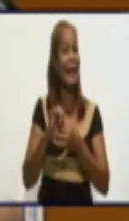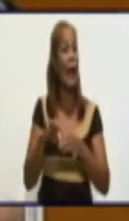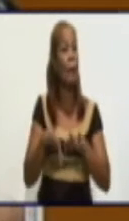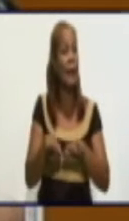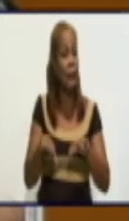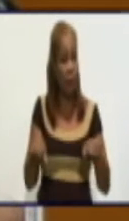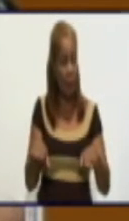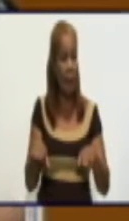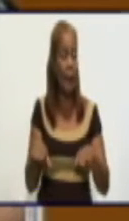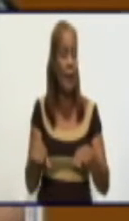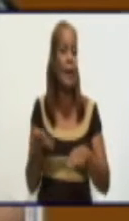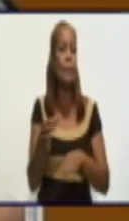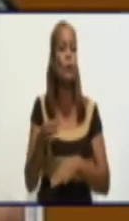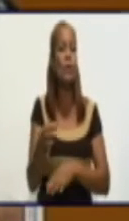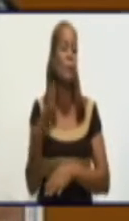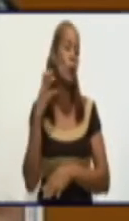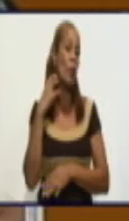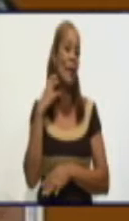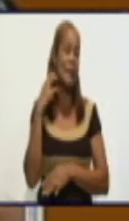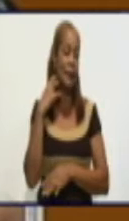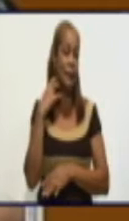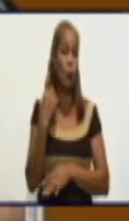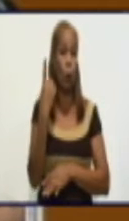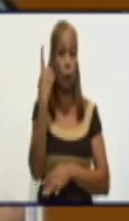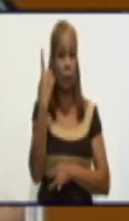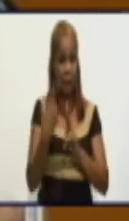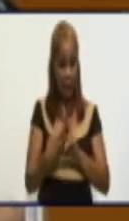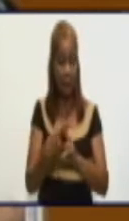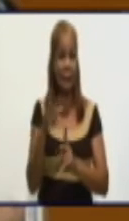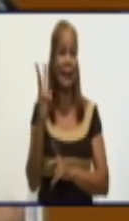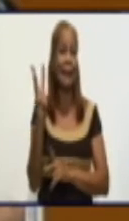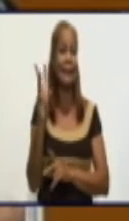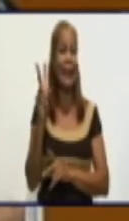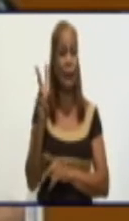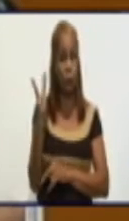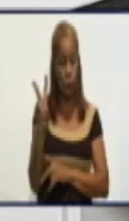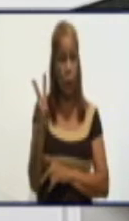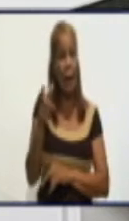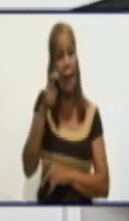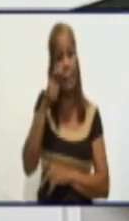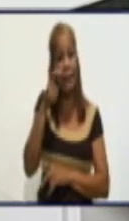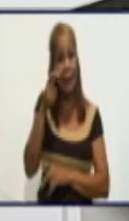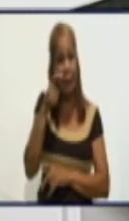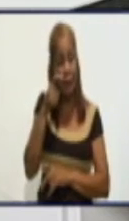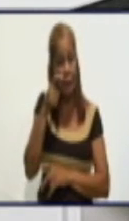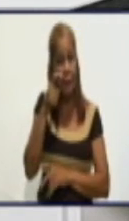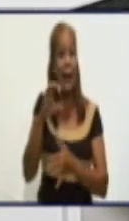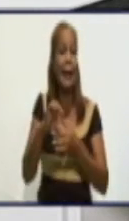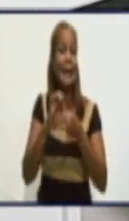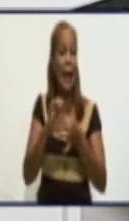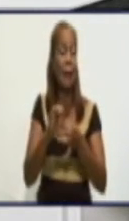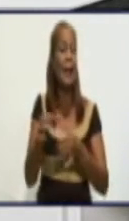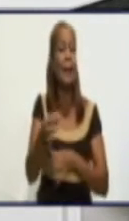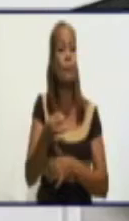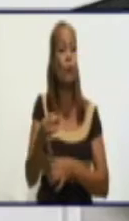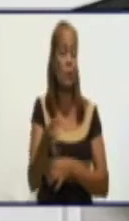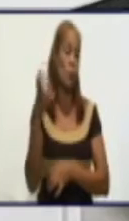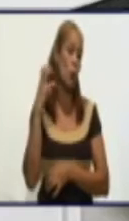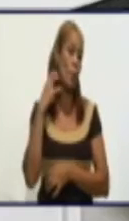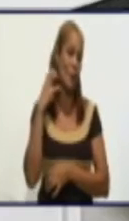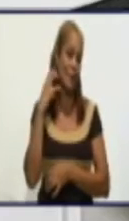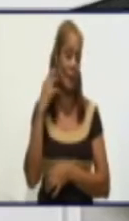manzanillo en la paciente confirmada y tenemos 32 pacientes en vigilancia intensiva en el celia sánchez manduley esta es hoy la